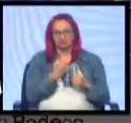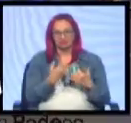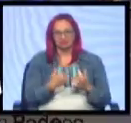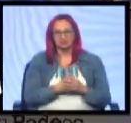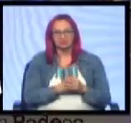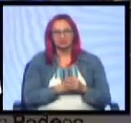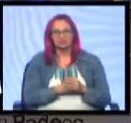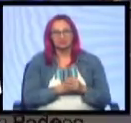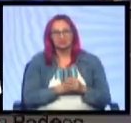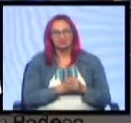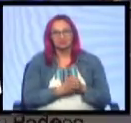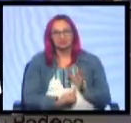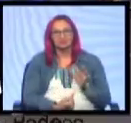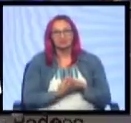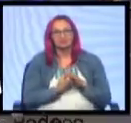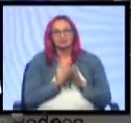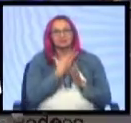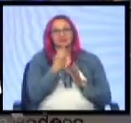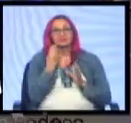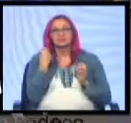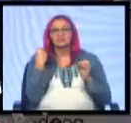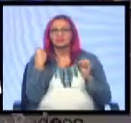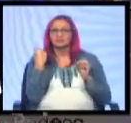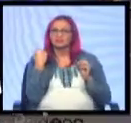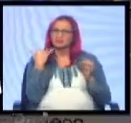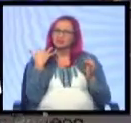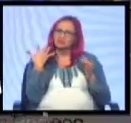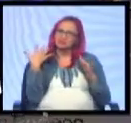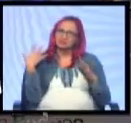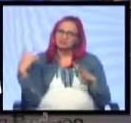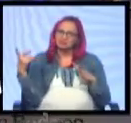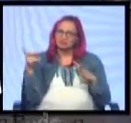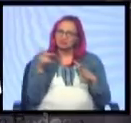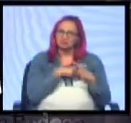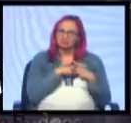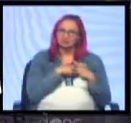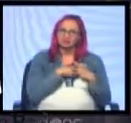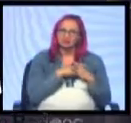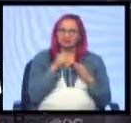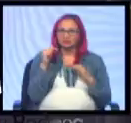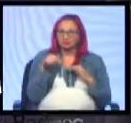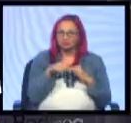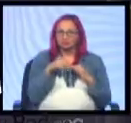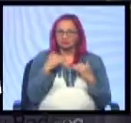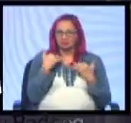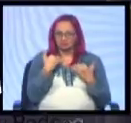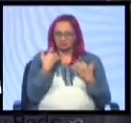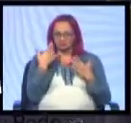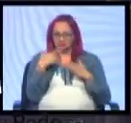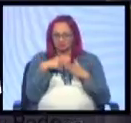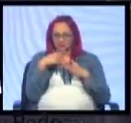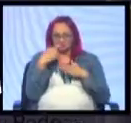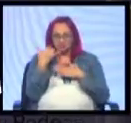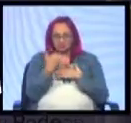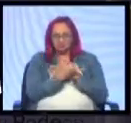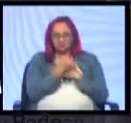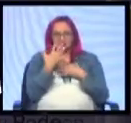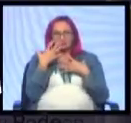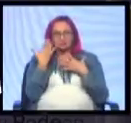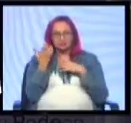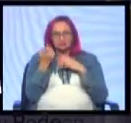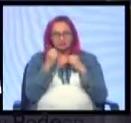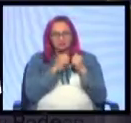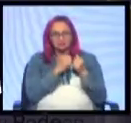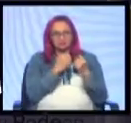actualmente, al ser tan risible y tan poco aplicable, hoy por hoy con este proyecto, ¿cómo cambiarían